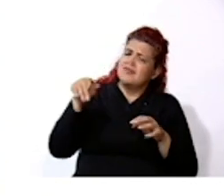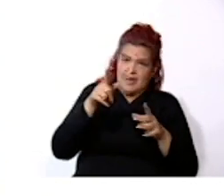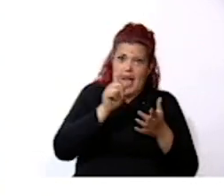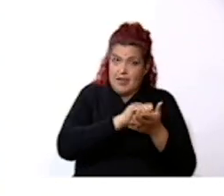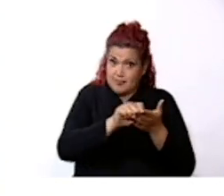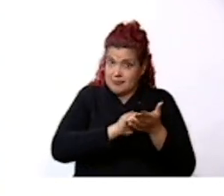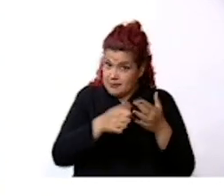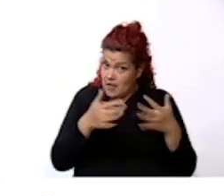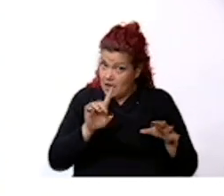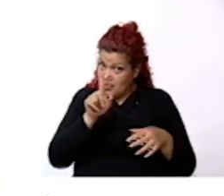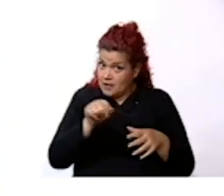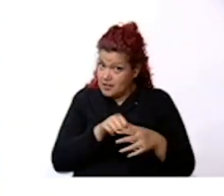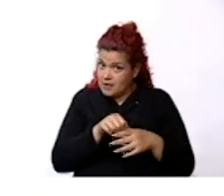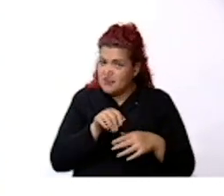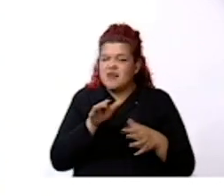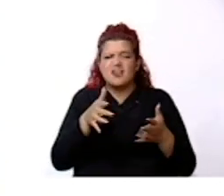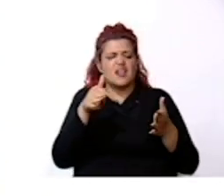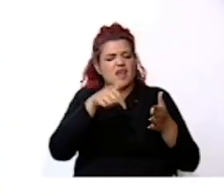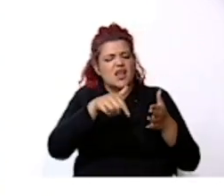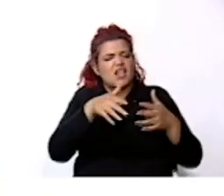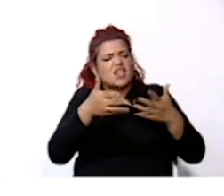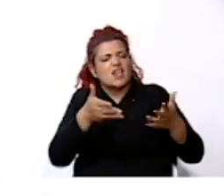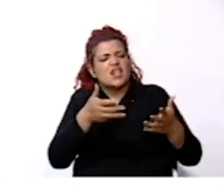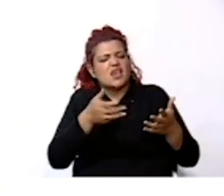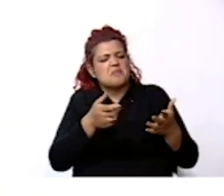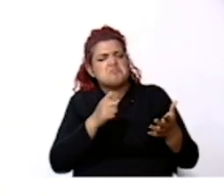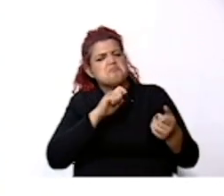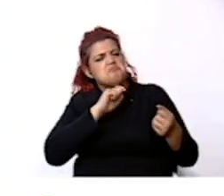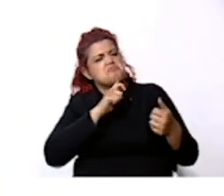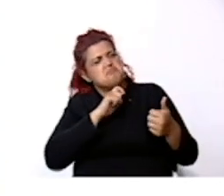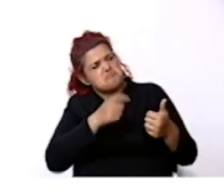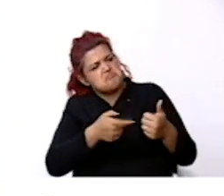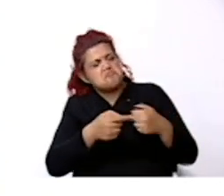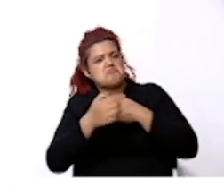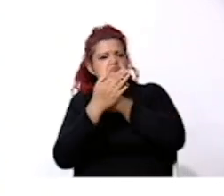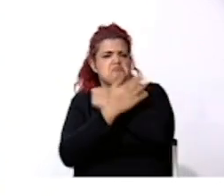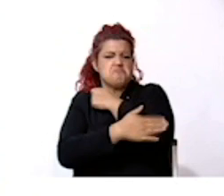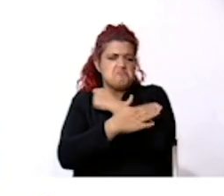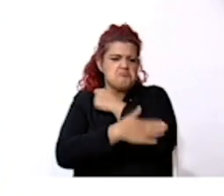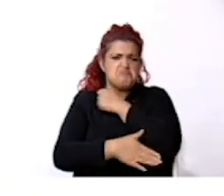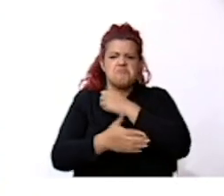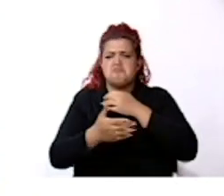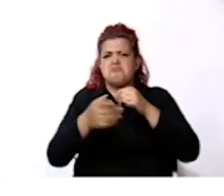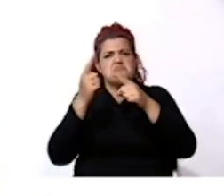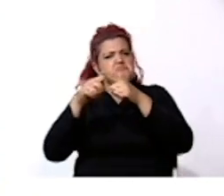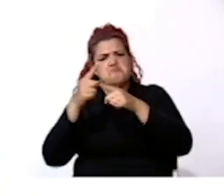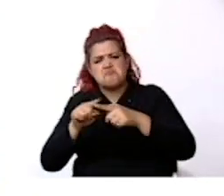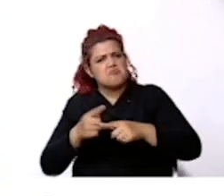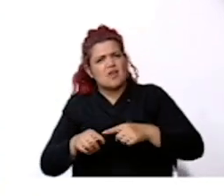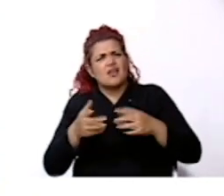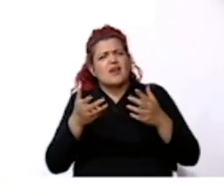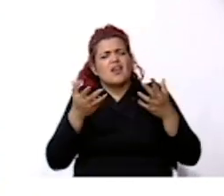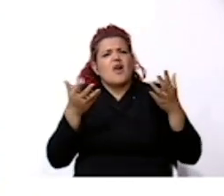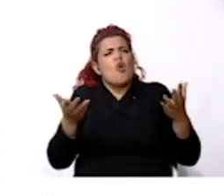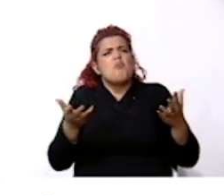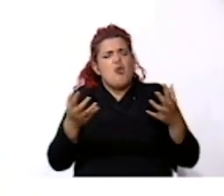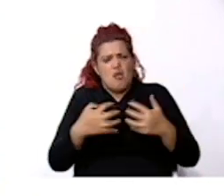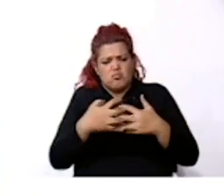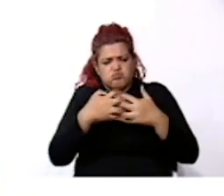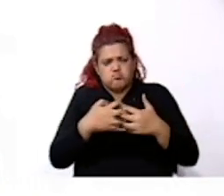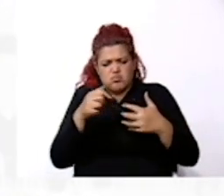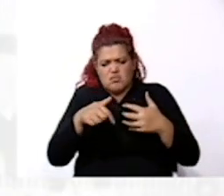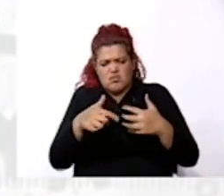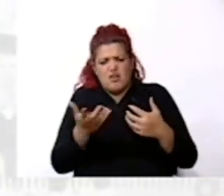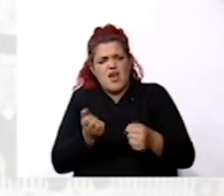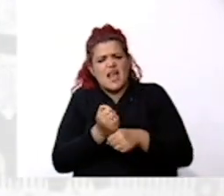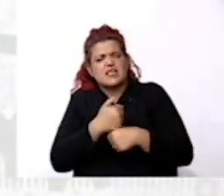anotando. ¿De qué material están fabricadas las mayorías de la máquina?